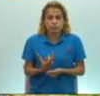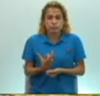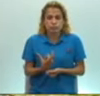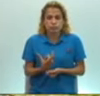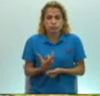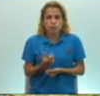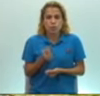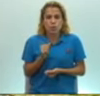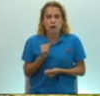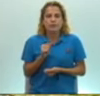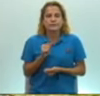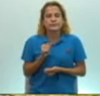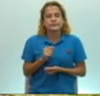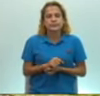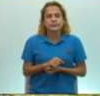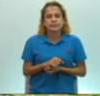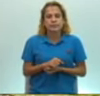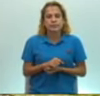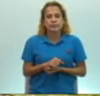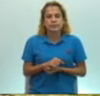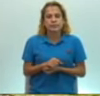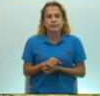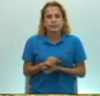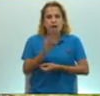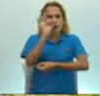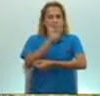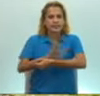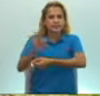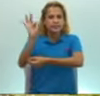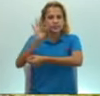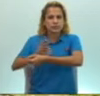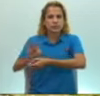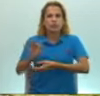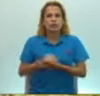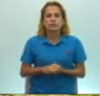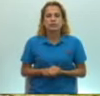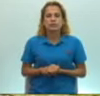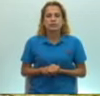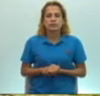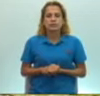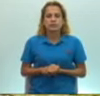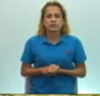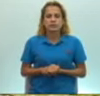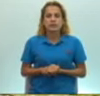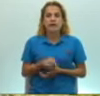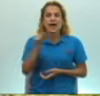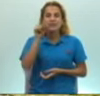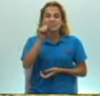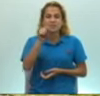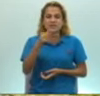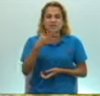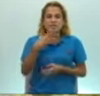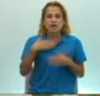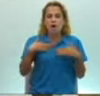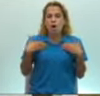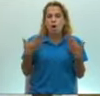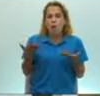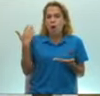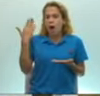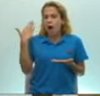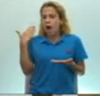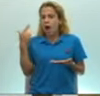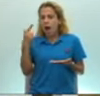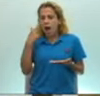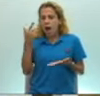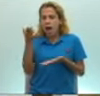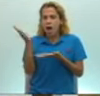en el elemento cultural, en este caso lo arquitectónico. Aquí tenemos una